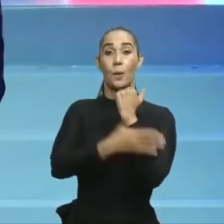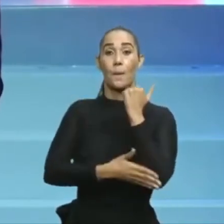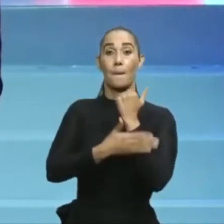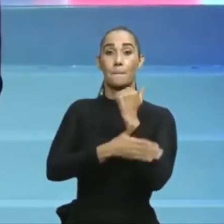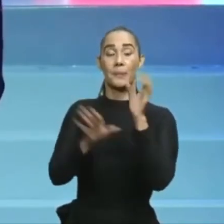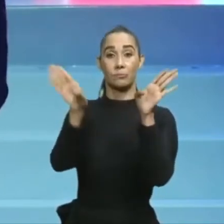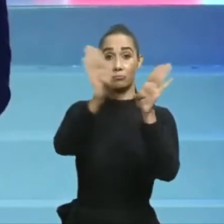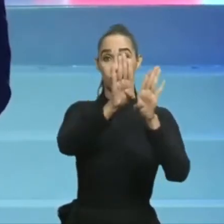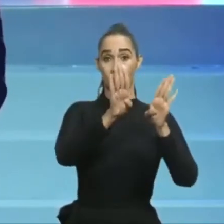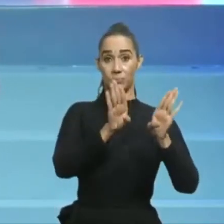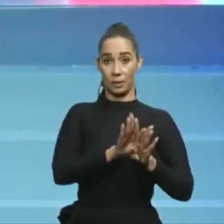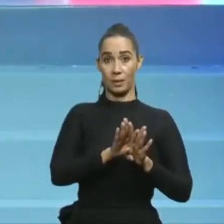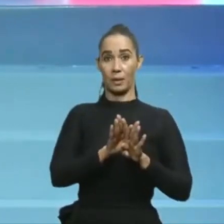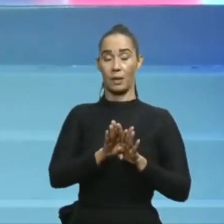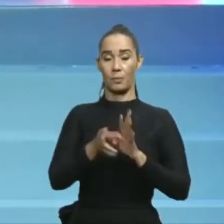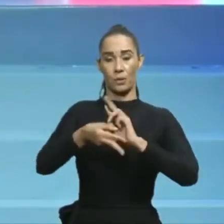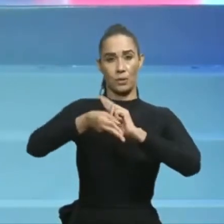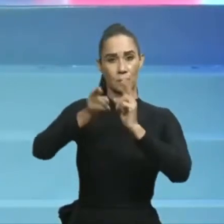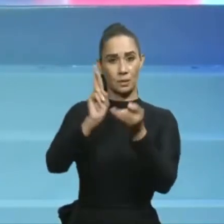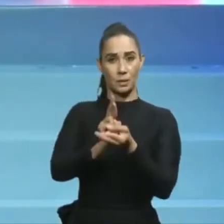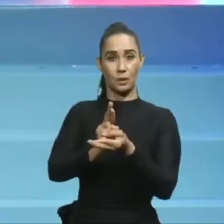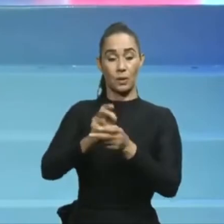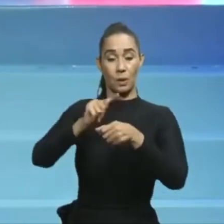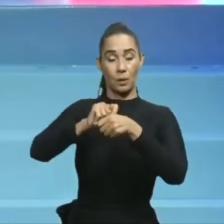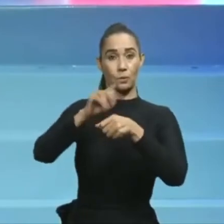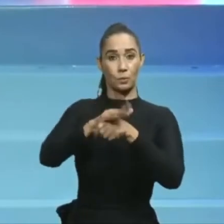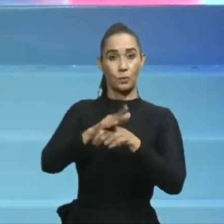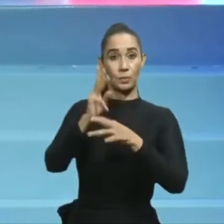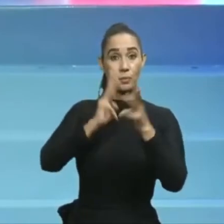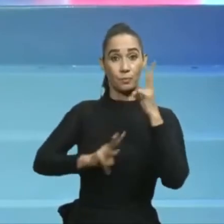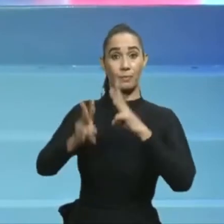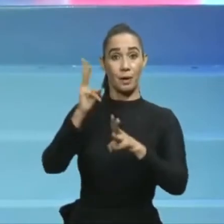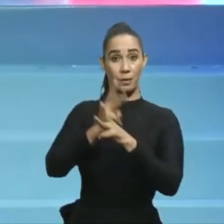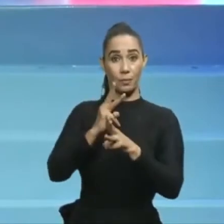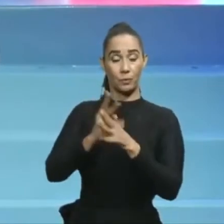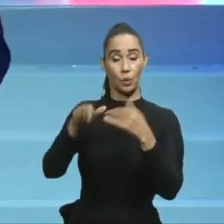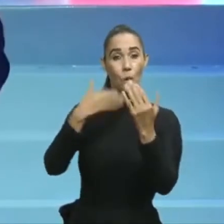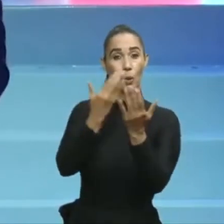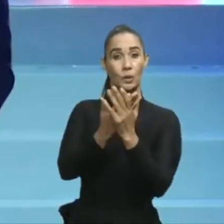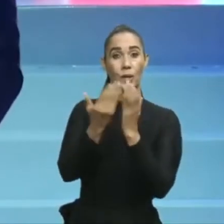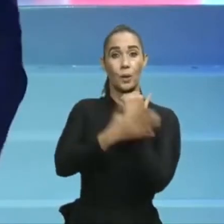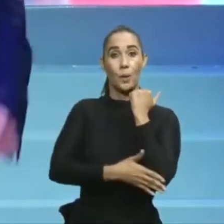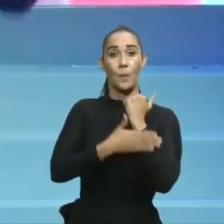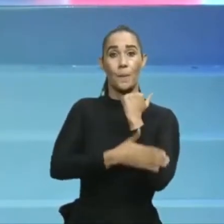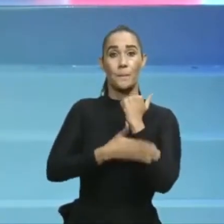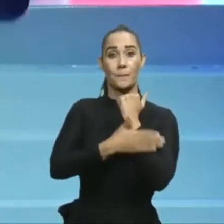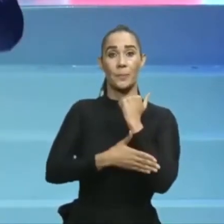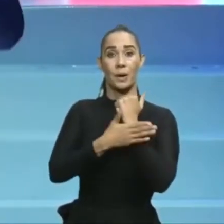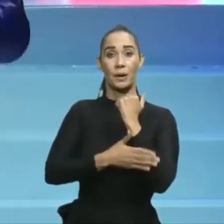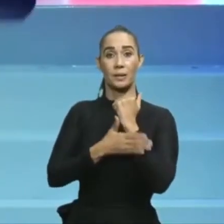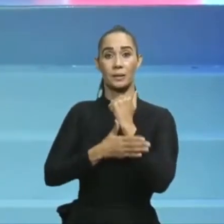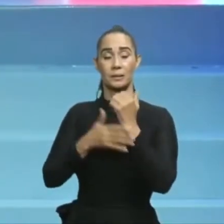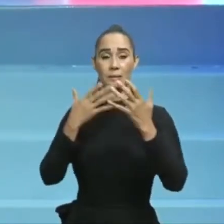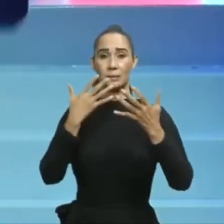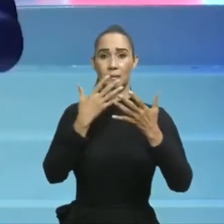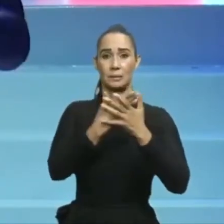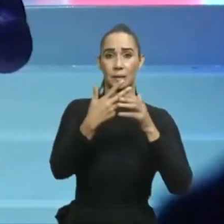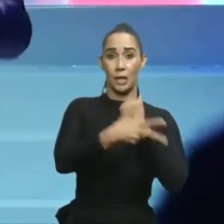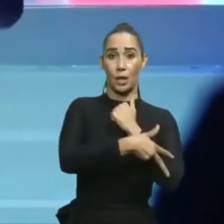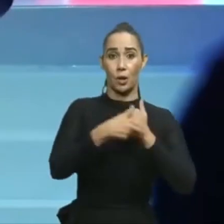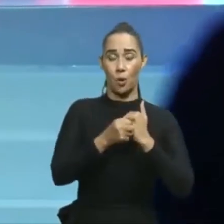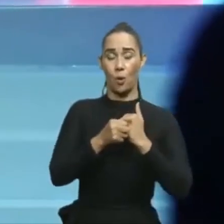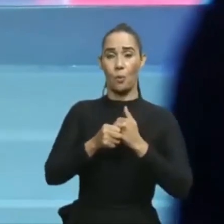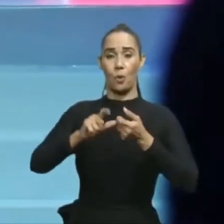cerrado y restauramos nuestro turismo para el mundo encontramos un país de impunidad y de corrupción